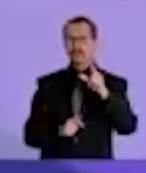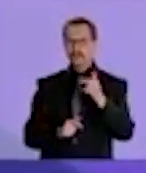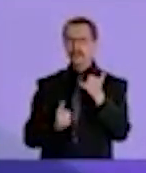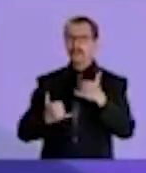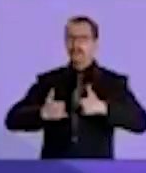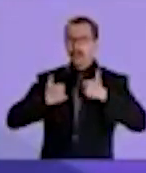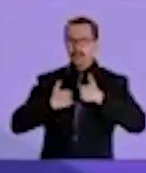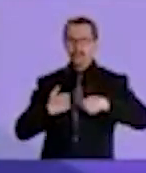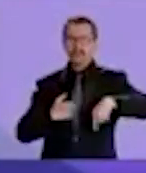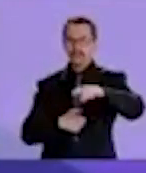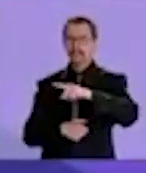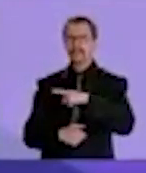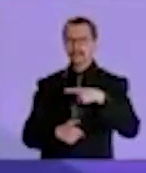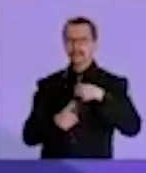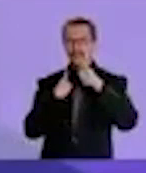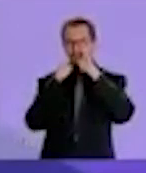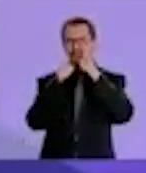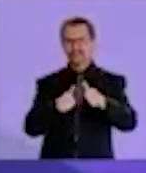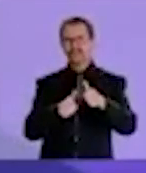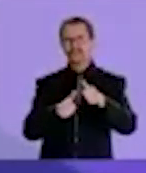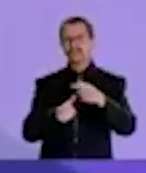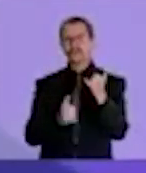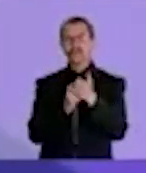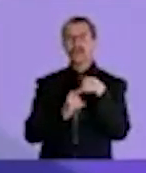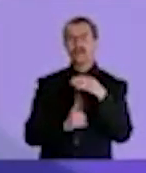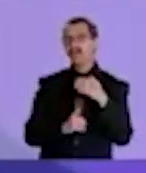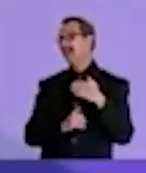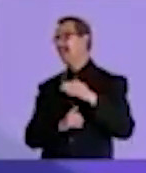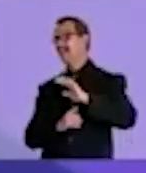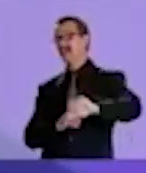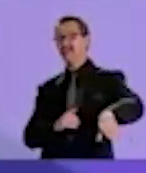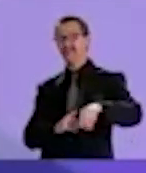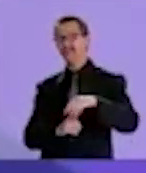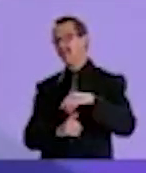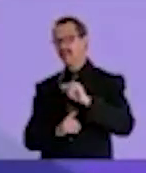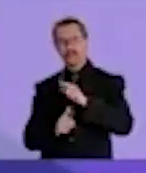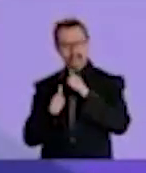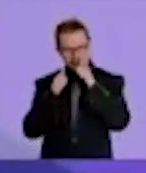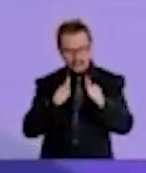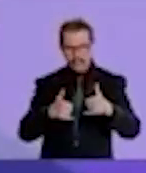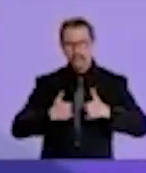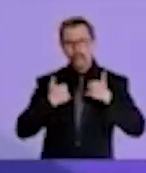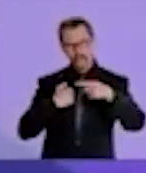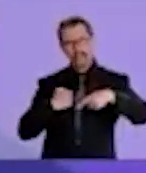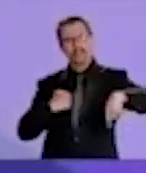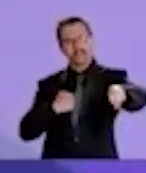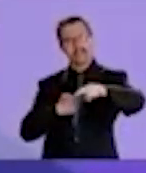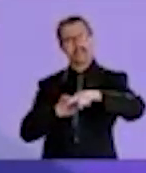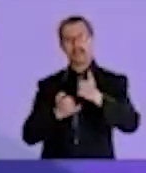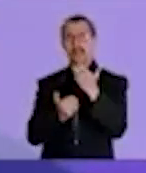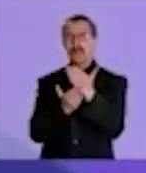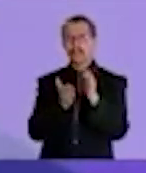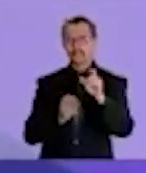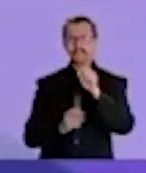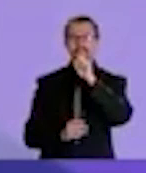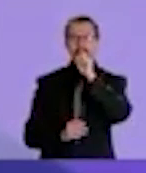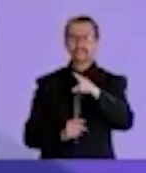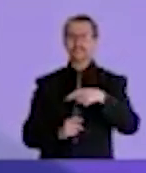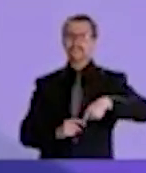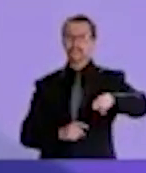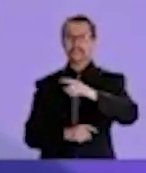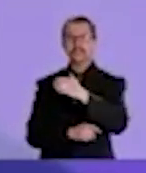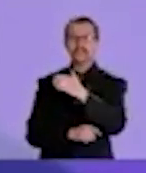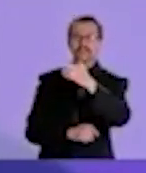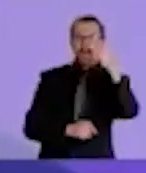espalda y para que de esta manera el campesino que tiene que sembrar la